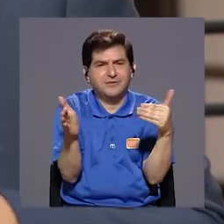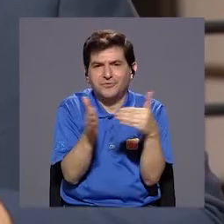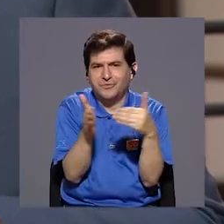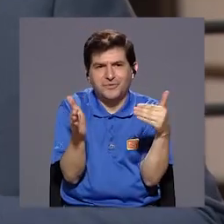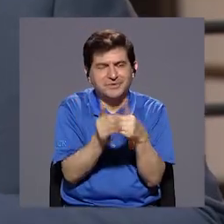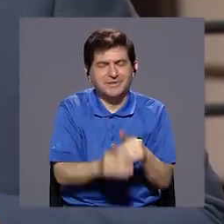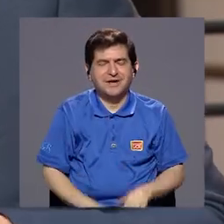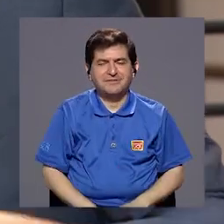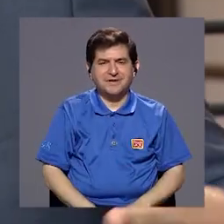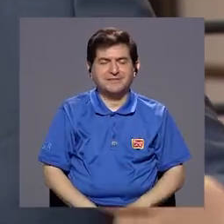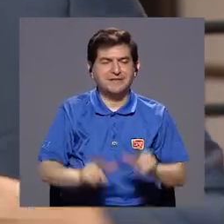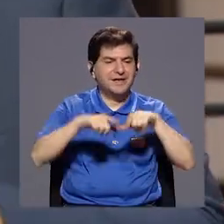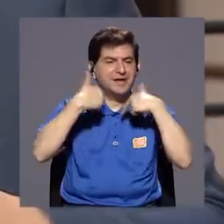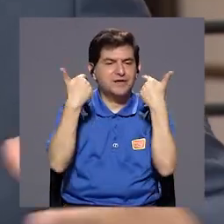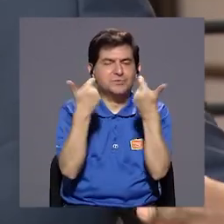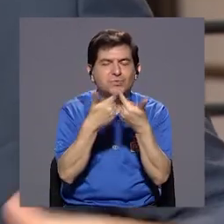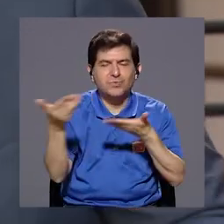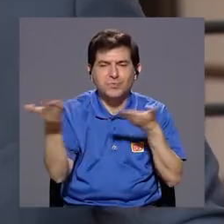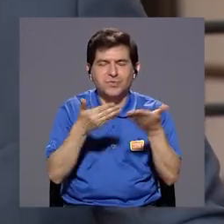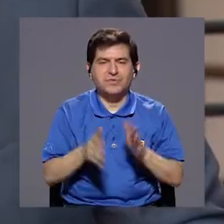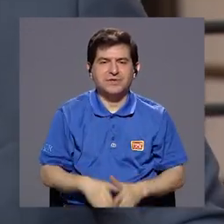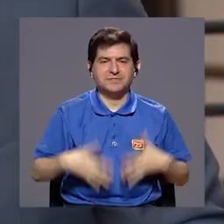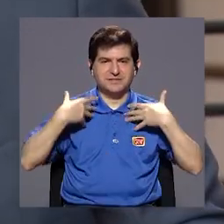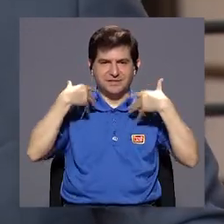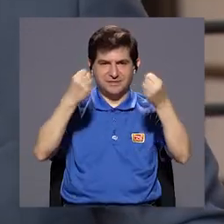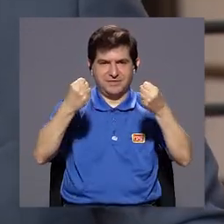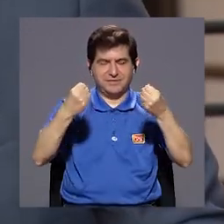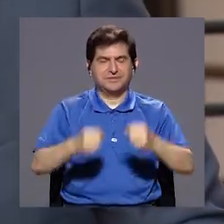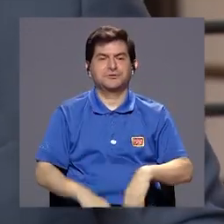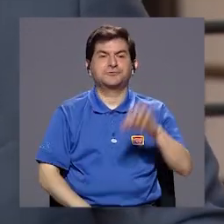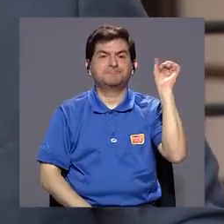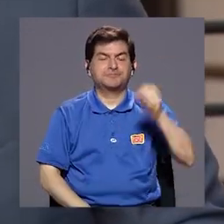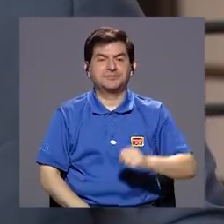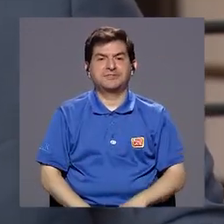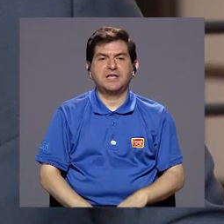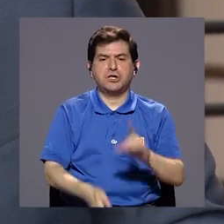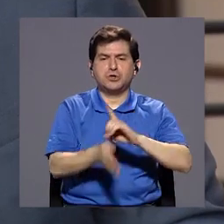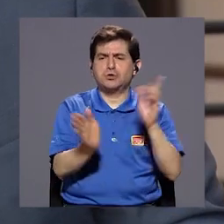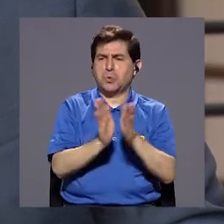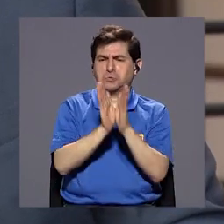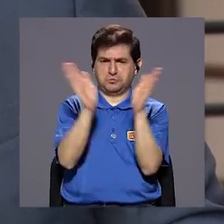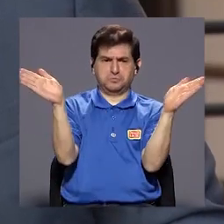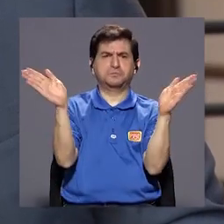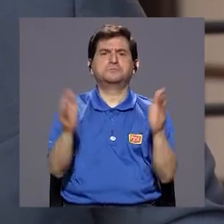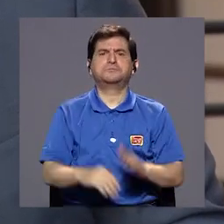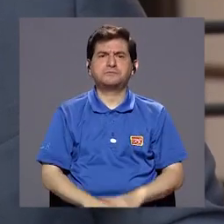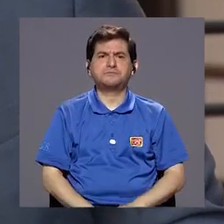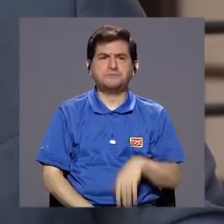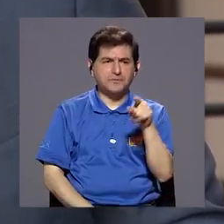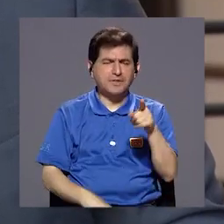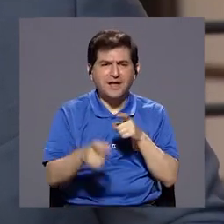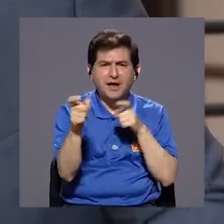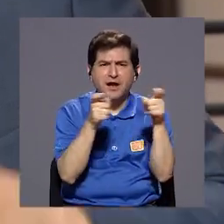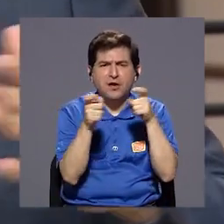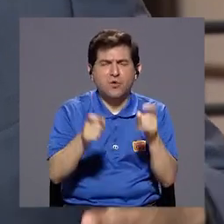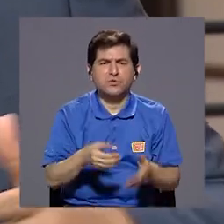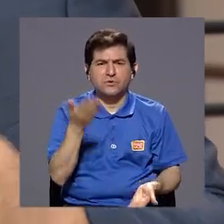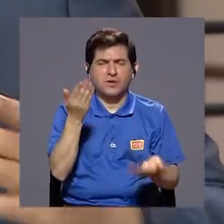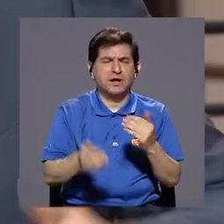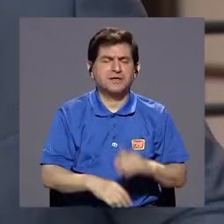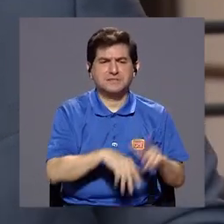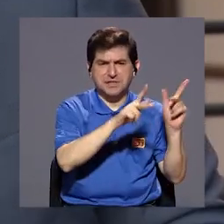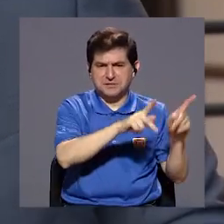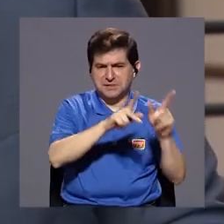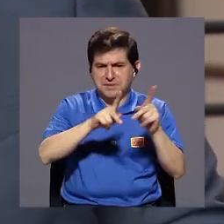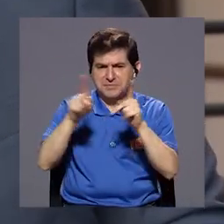mismo, de una cadena de las redes de servicios de salud. Y sí, cualquiera, desde el médico general, que controla a cualquiera